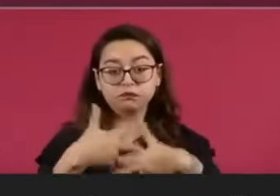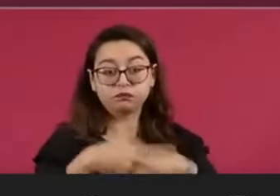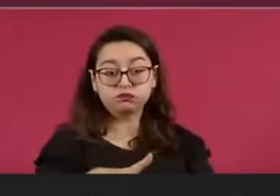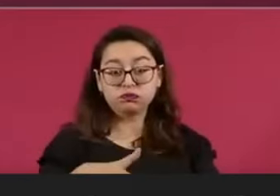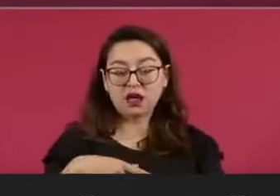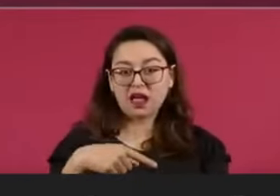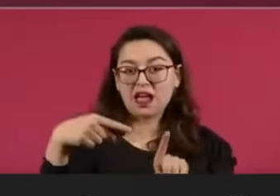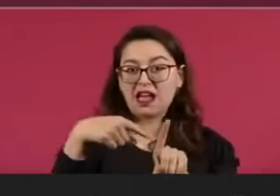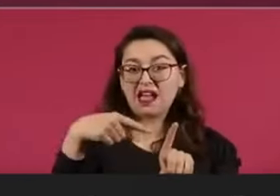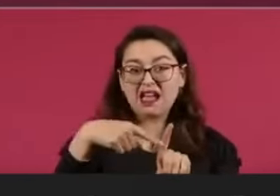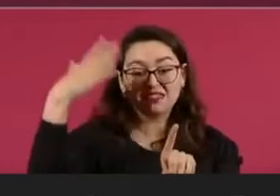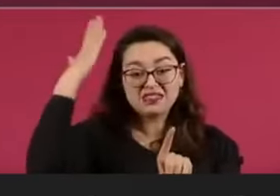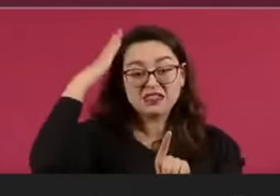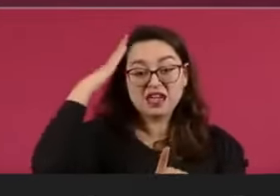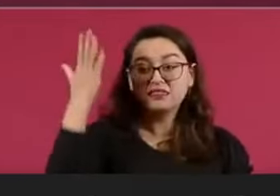de estos